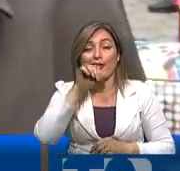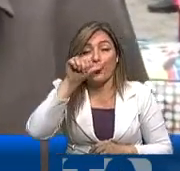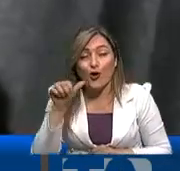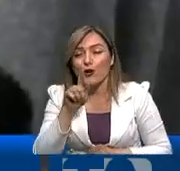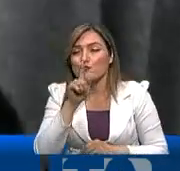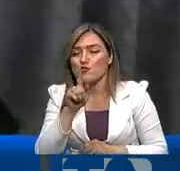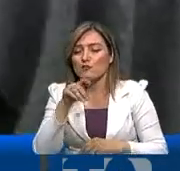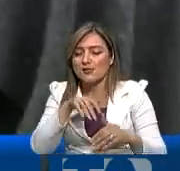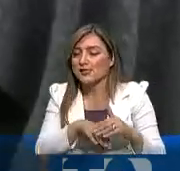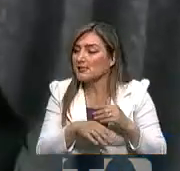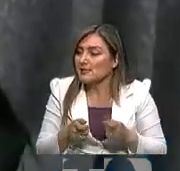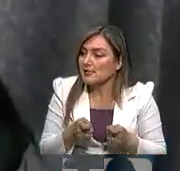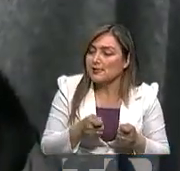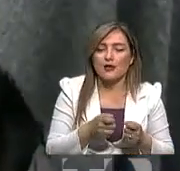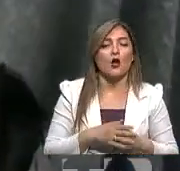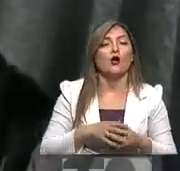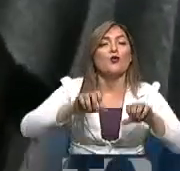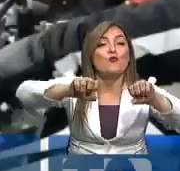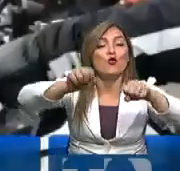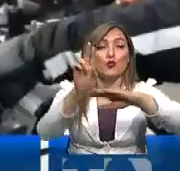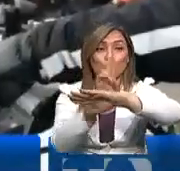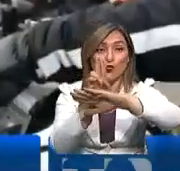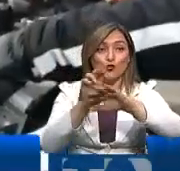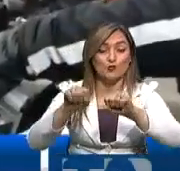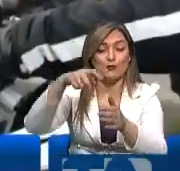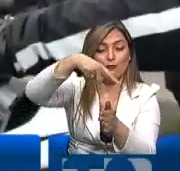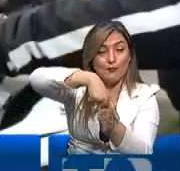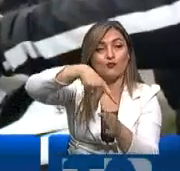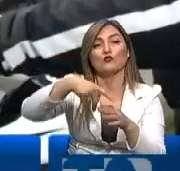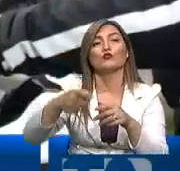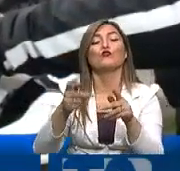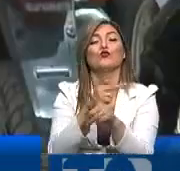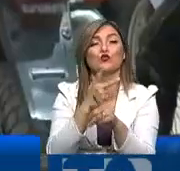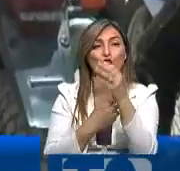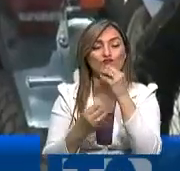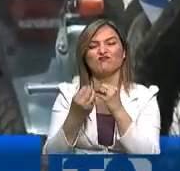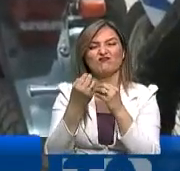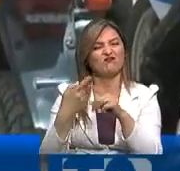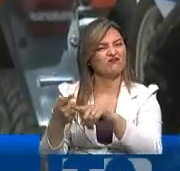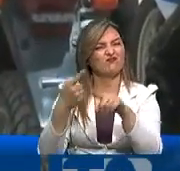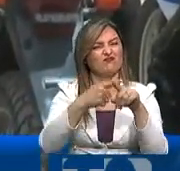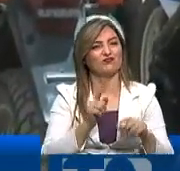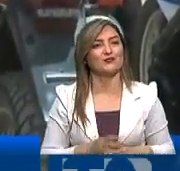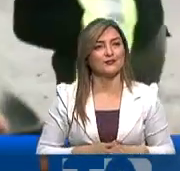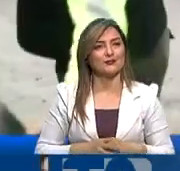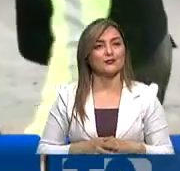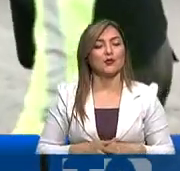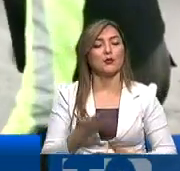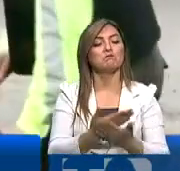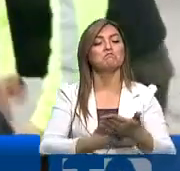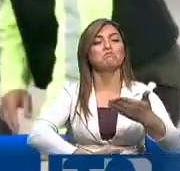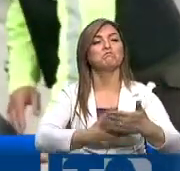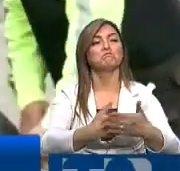fiscalización. Las motocicletas son usadas para el transporte de personas y mercaderías, con cientos de ellas retenidas por no tener